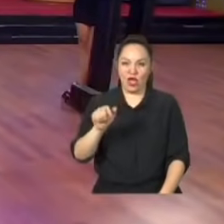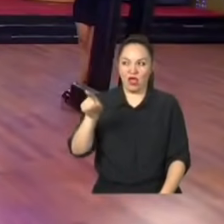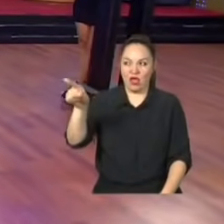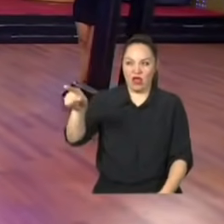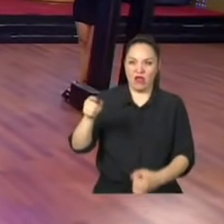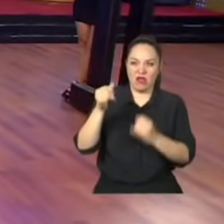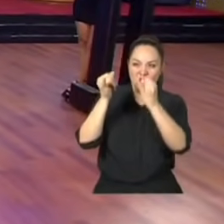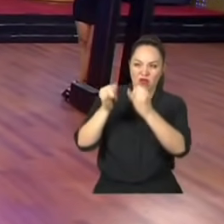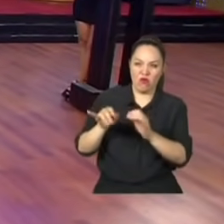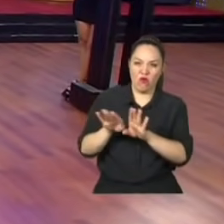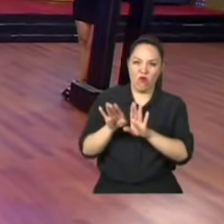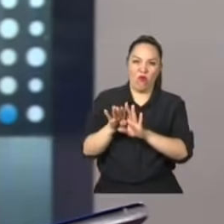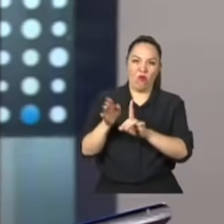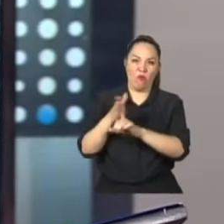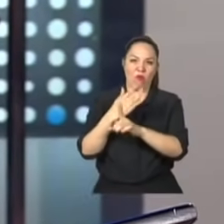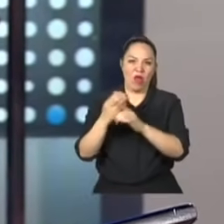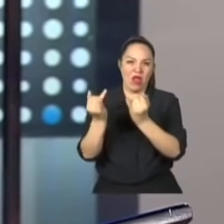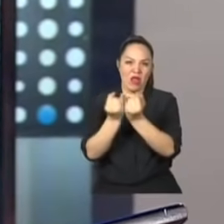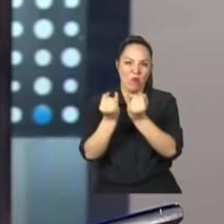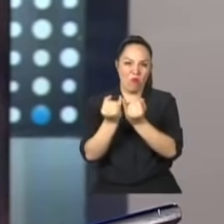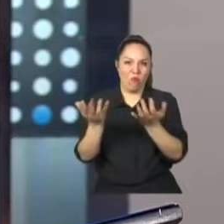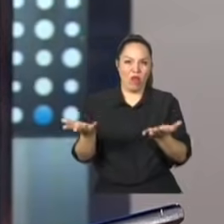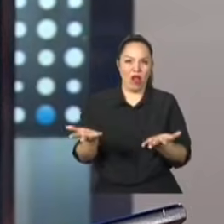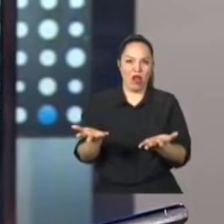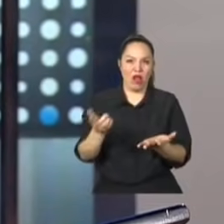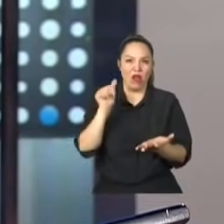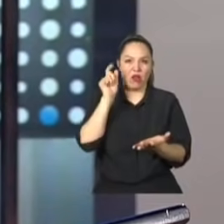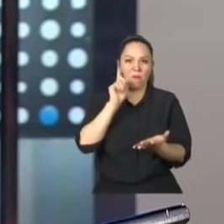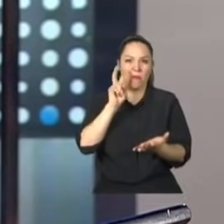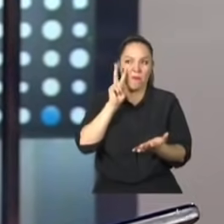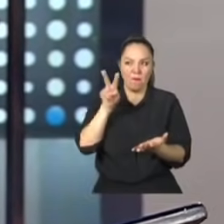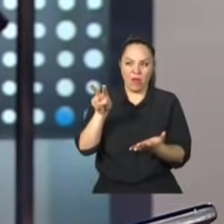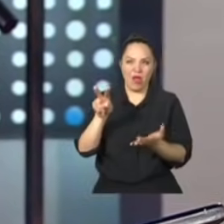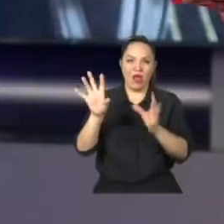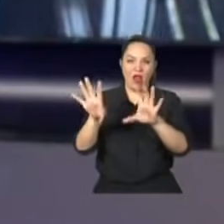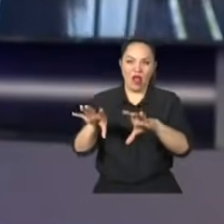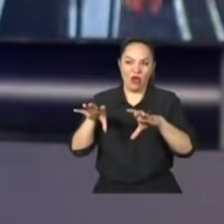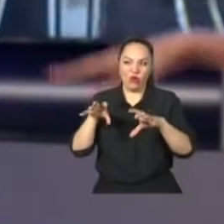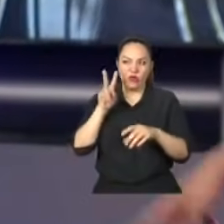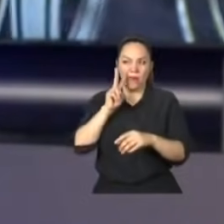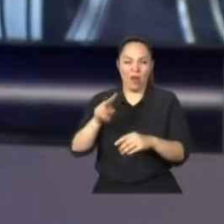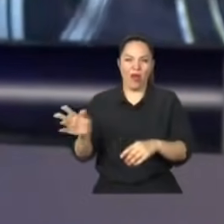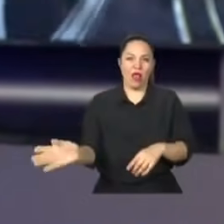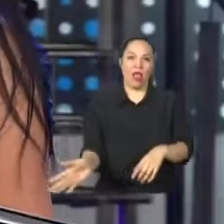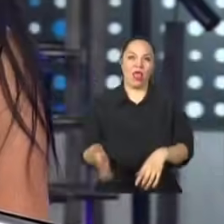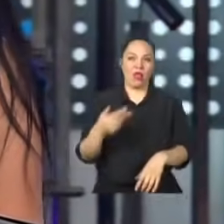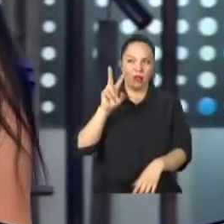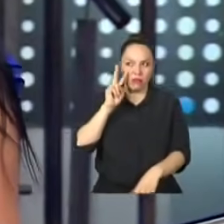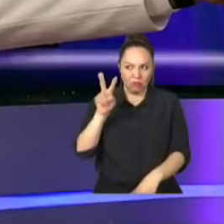mano toca la parte del glúteo? Y así